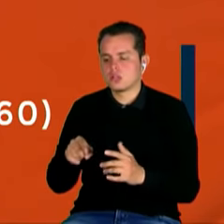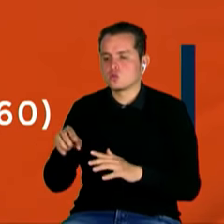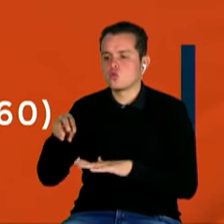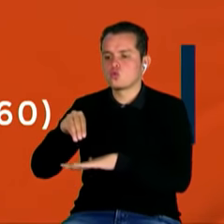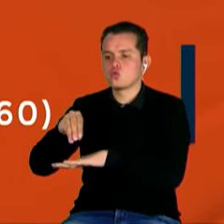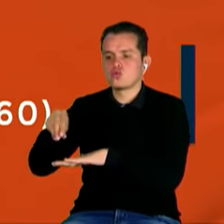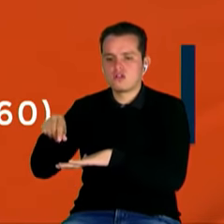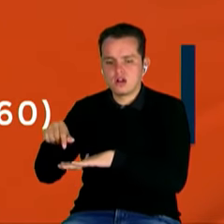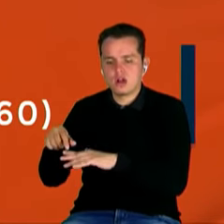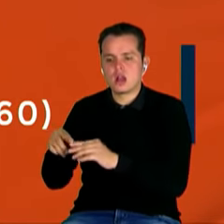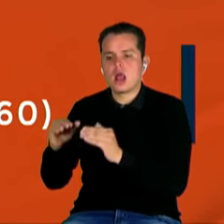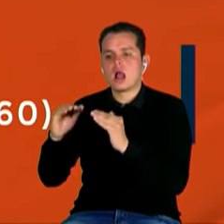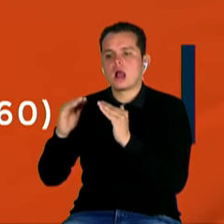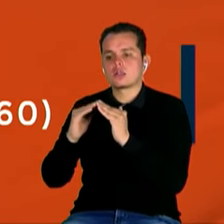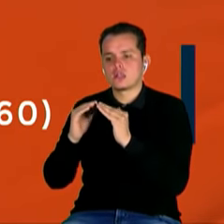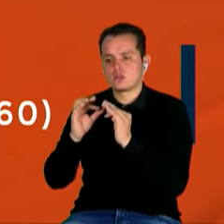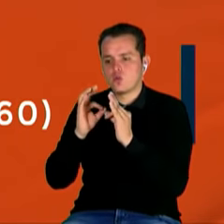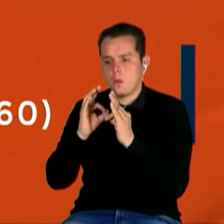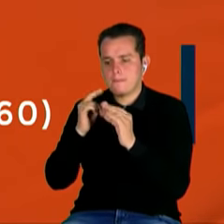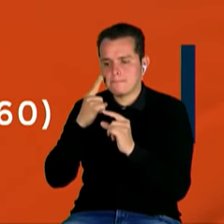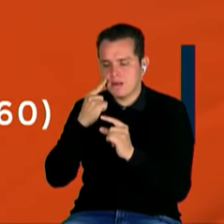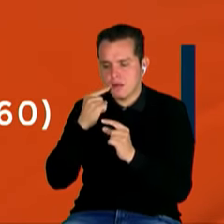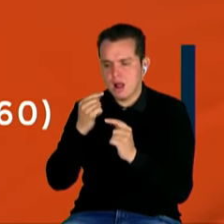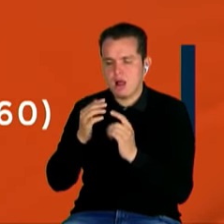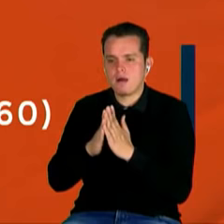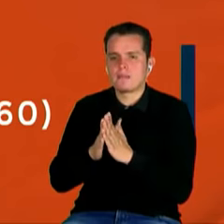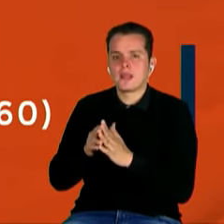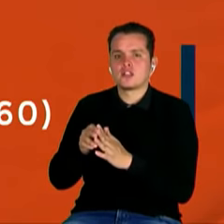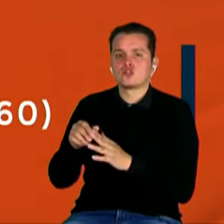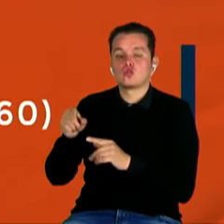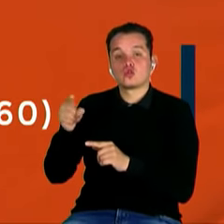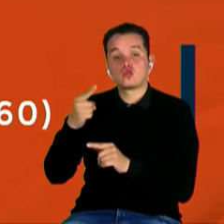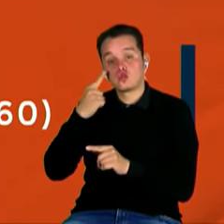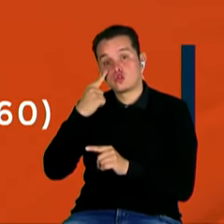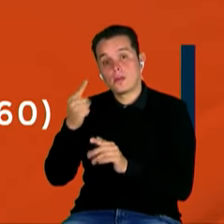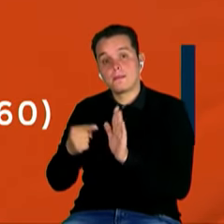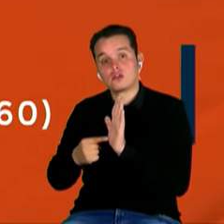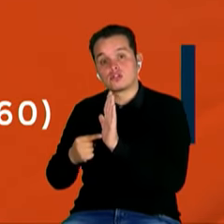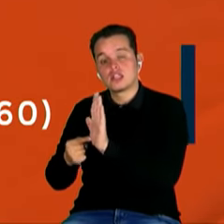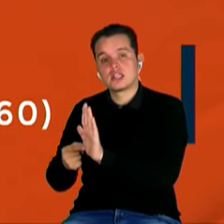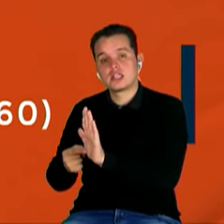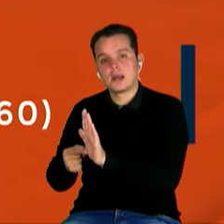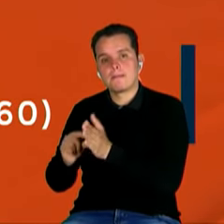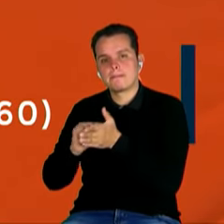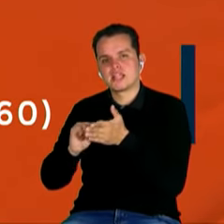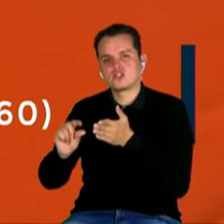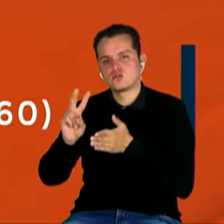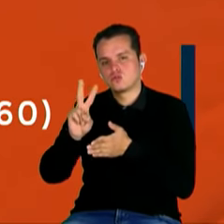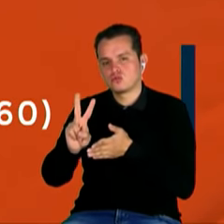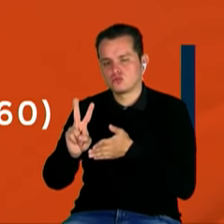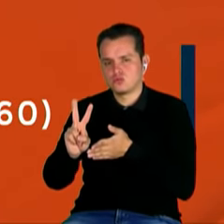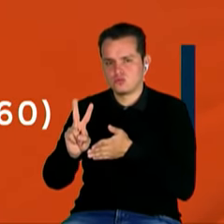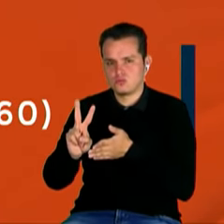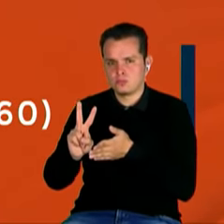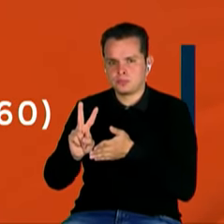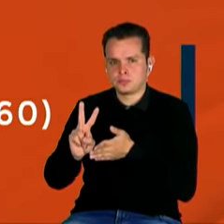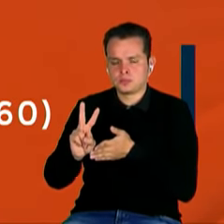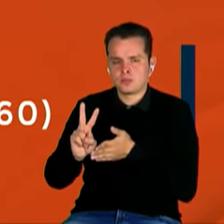tierra, vete de la casa de tu padre, vete a la tierra que yo te mostraré. Presente, versículo 2.